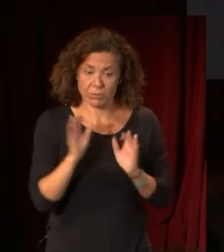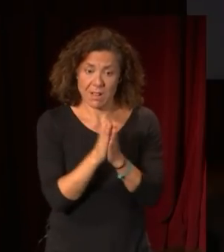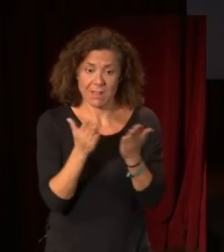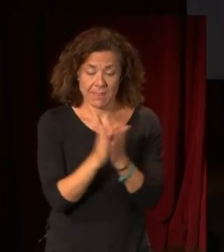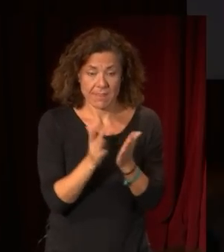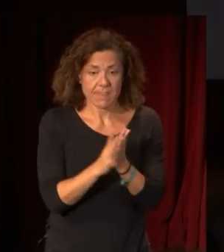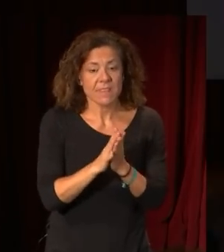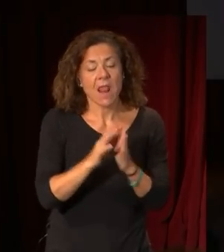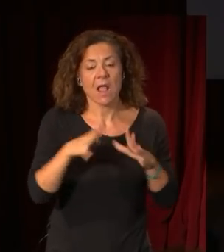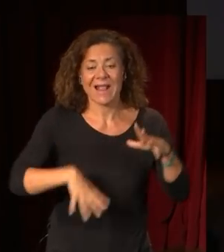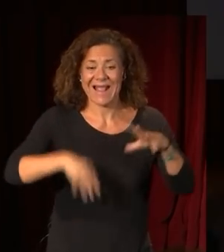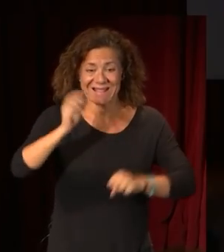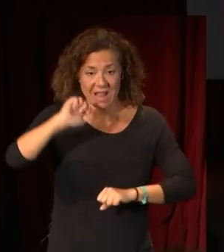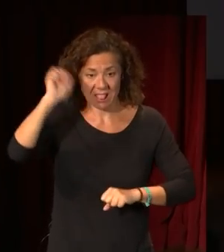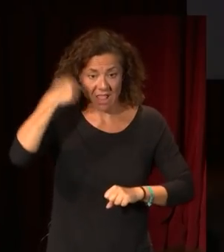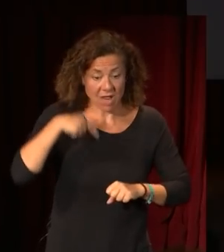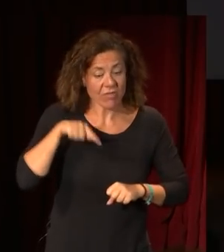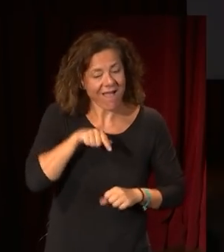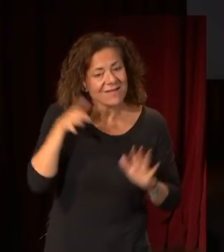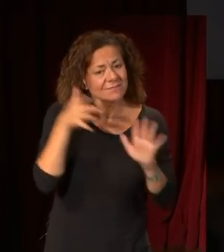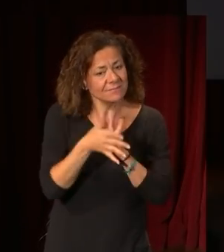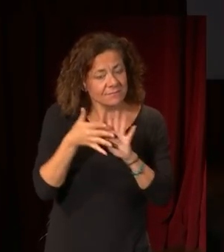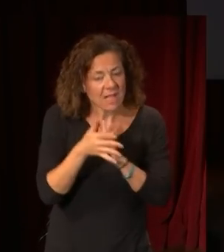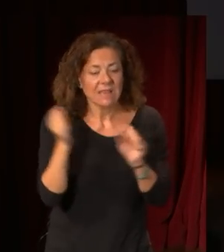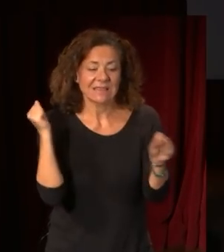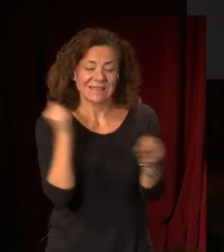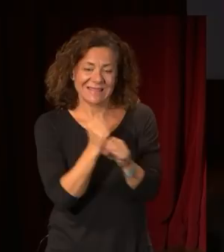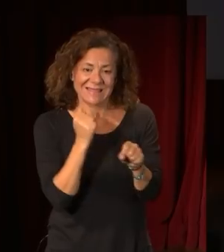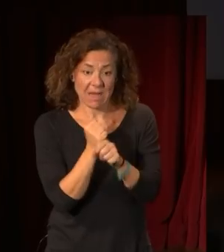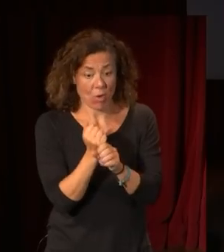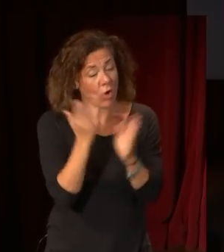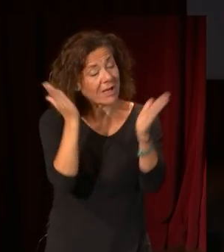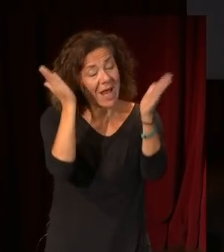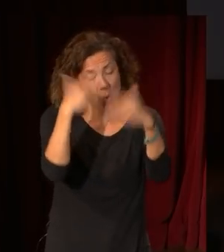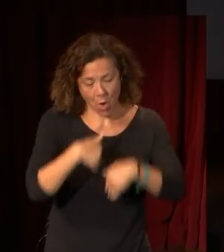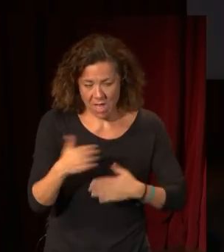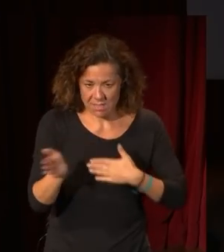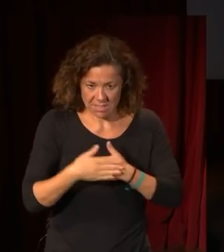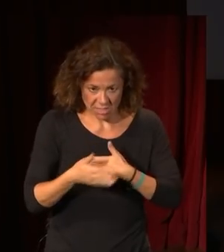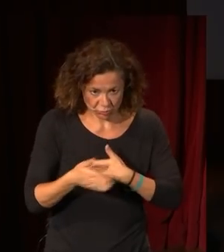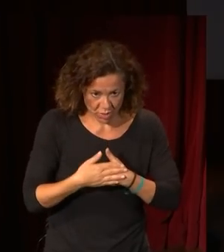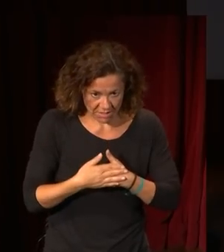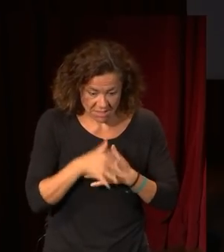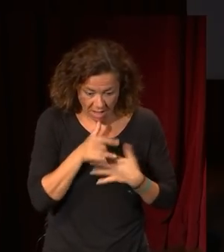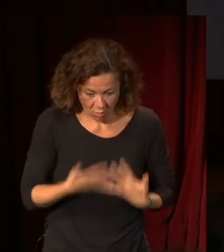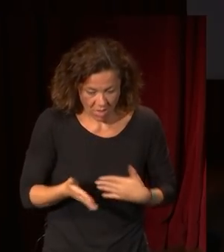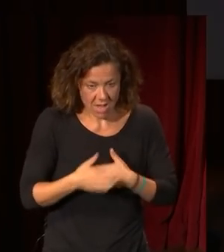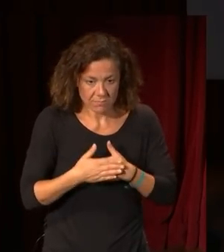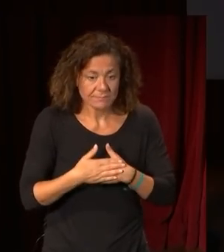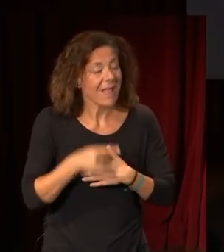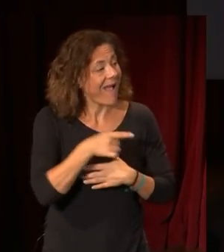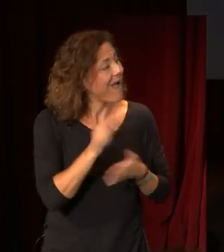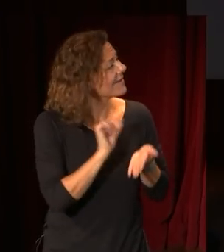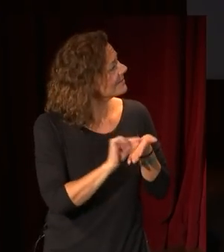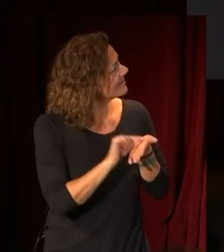de la catedral de zaragoza de zaragoza en la que se alude al trabajo no conservado de las puertas del retablo mayor donde